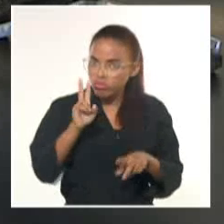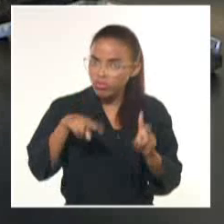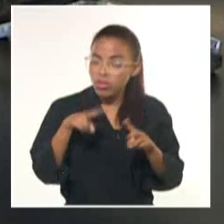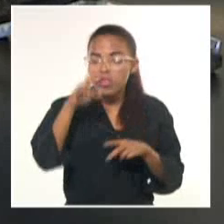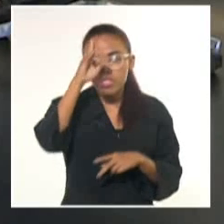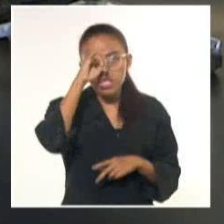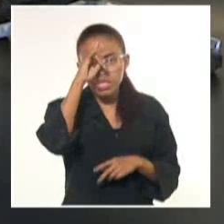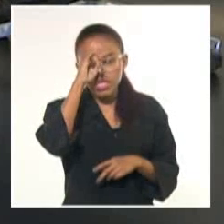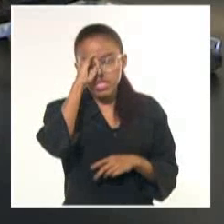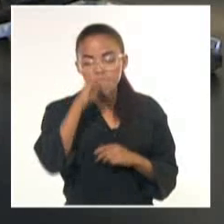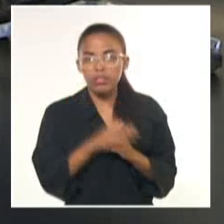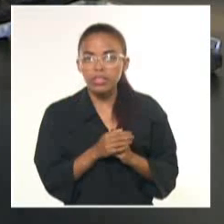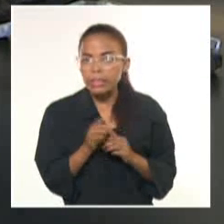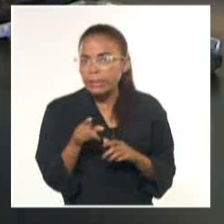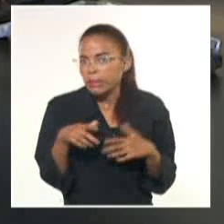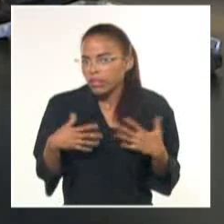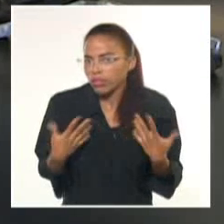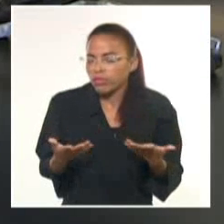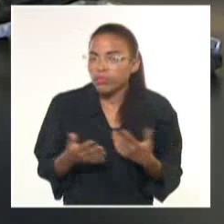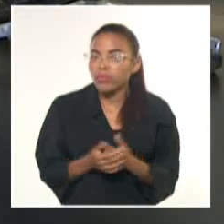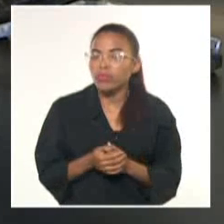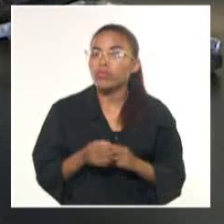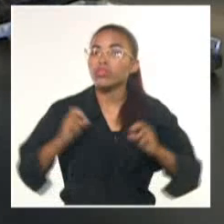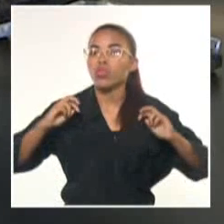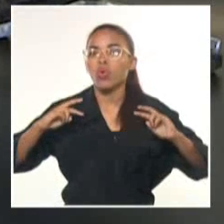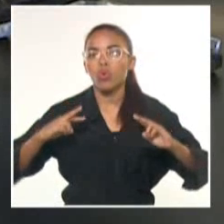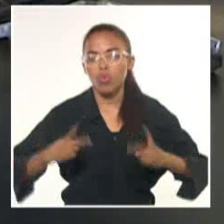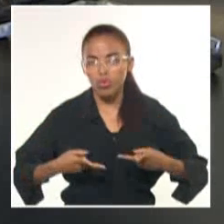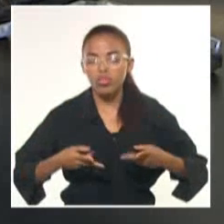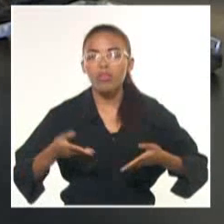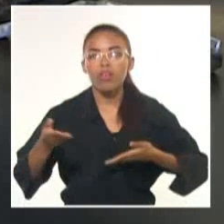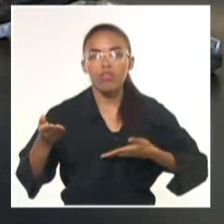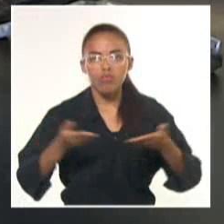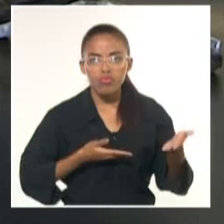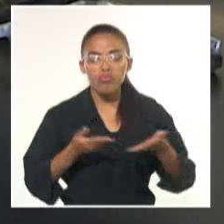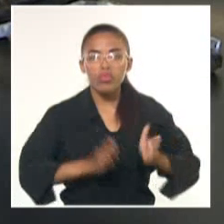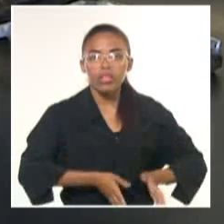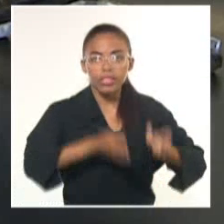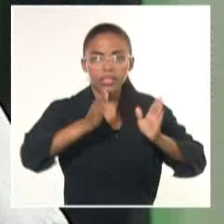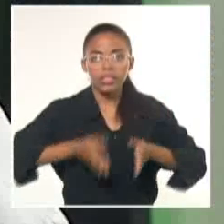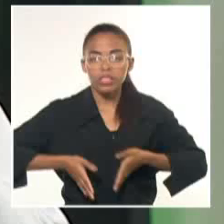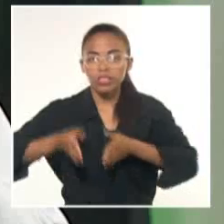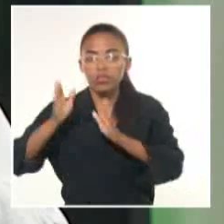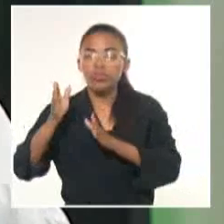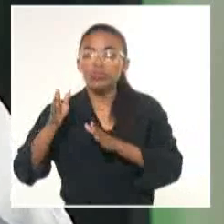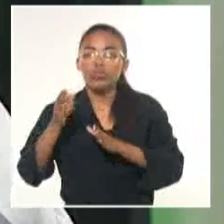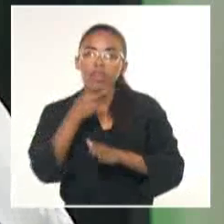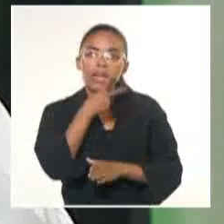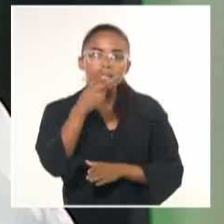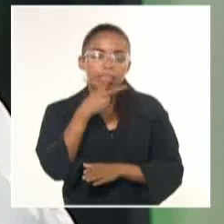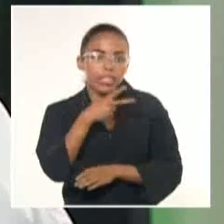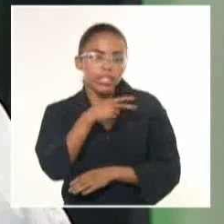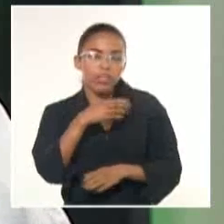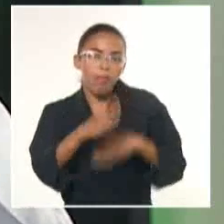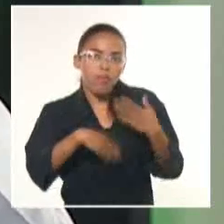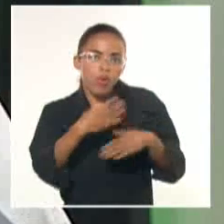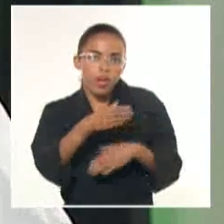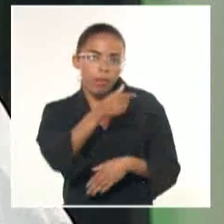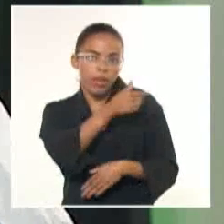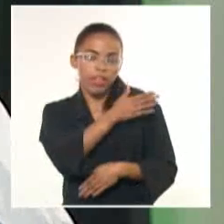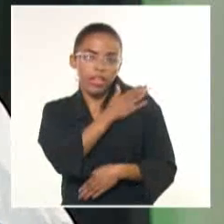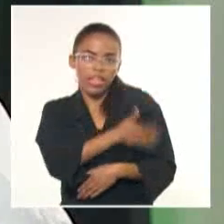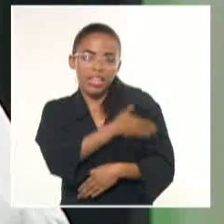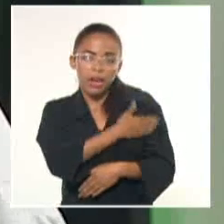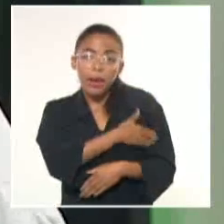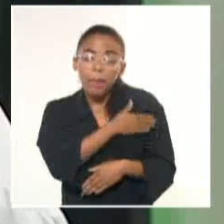¿Y qué ocurrió? ¿Qué ocurrió entonces? Volvimos a discutir nuevamente con el Instituto de Hematología y se decidió de que este